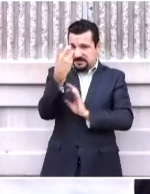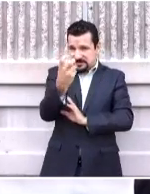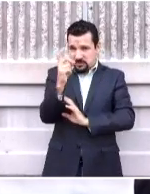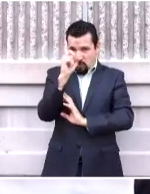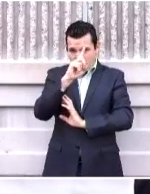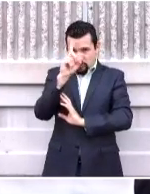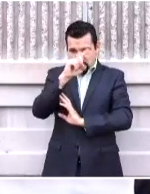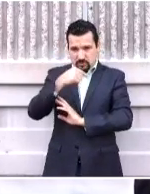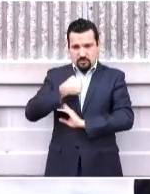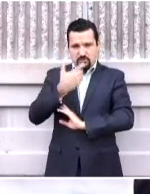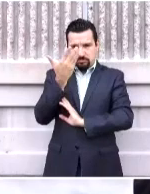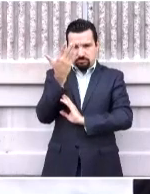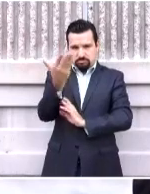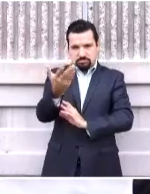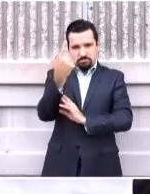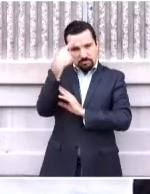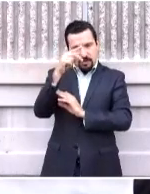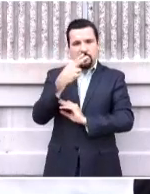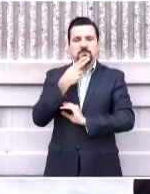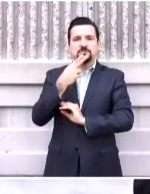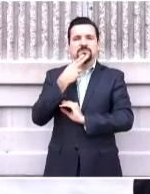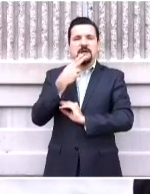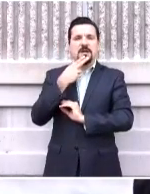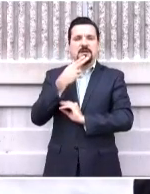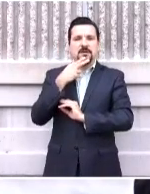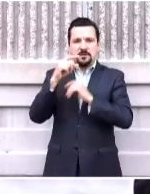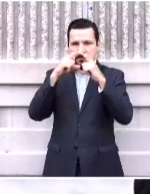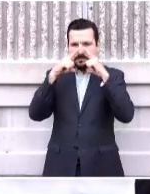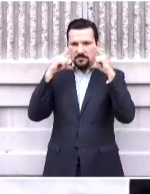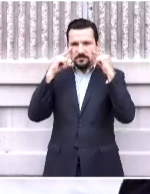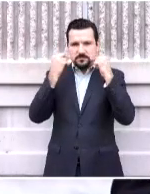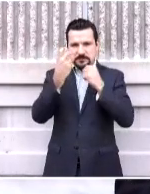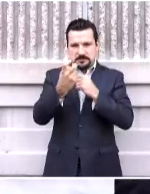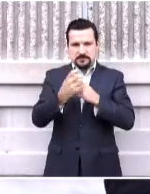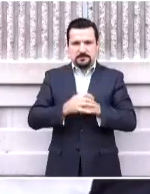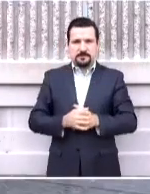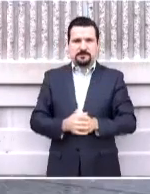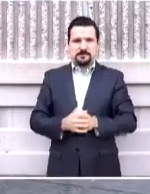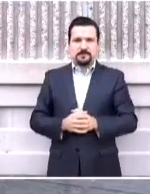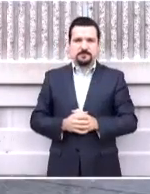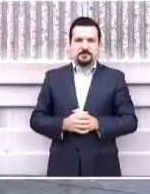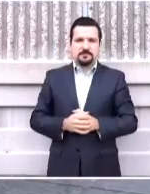recomendaciones que yo daría para el uso del cubrebocas.